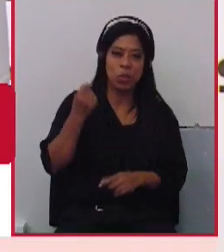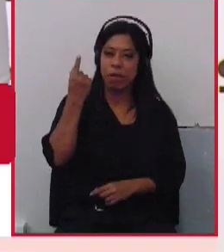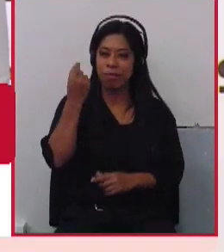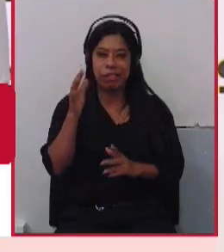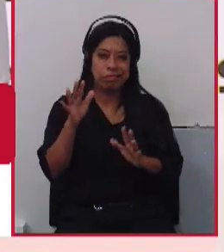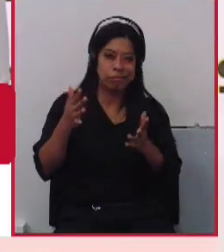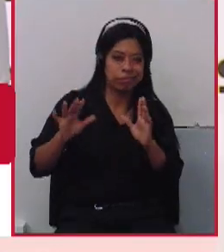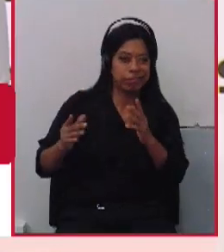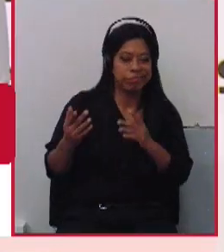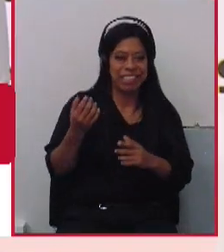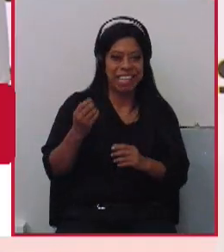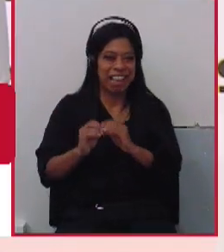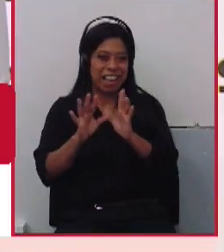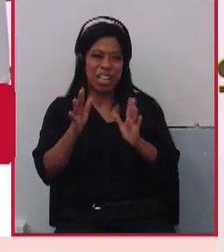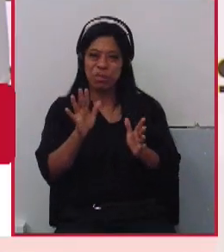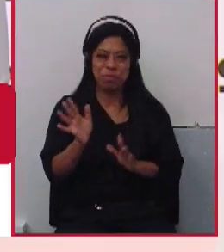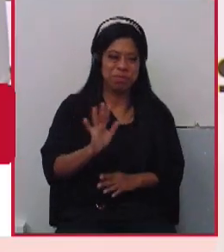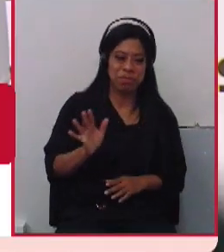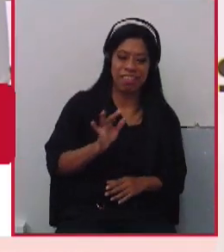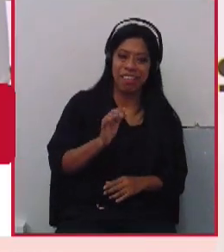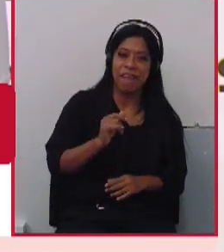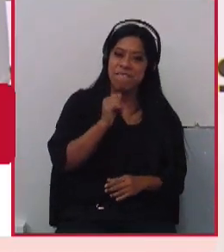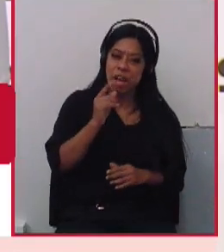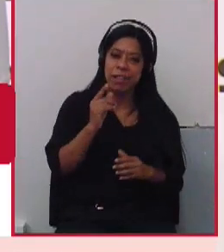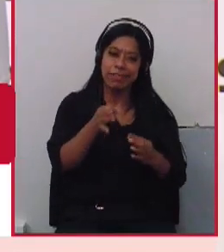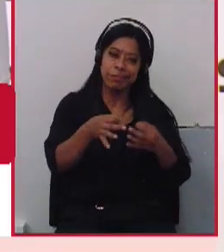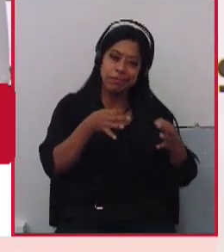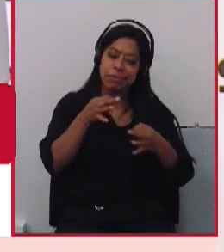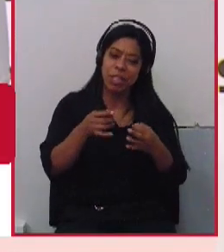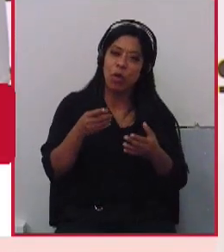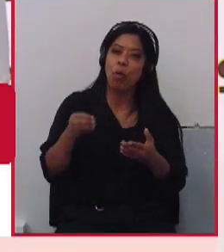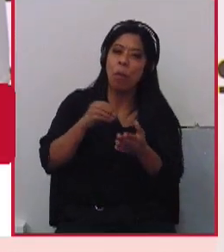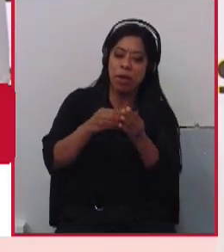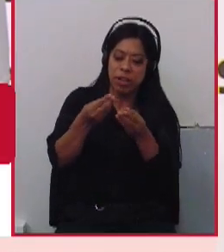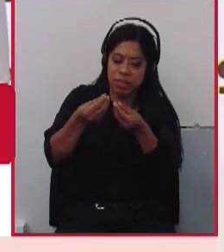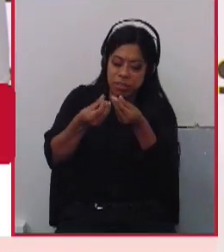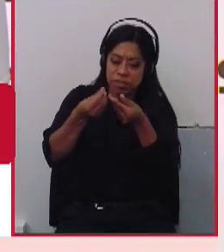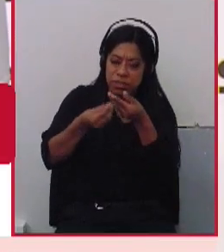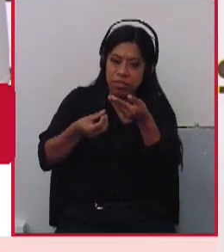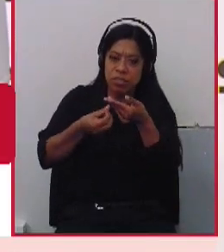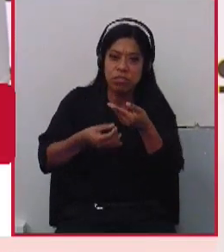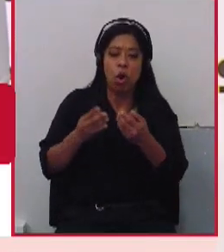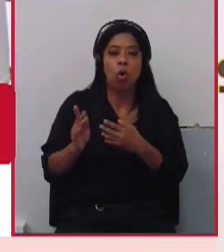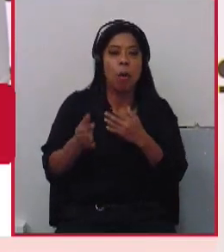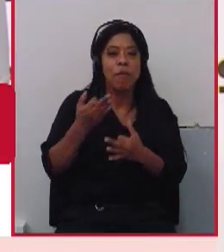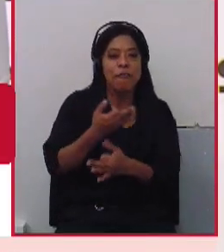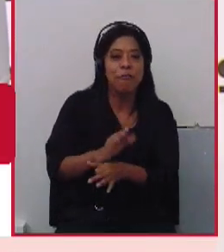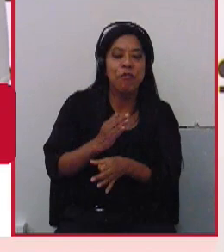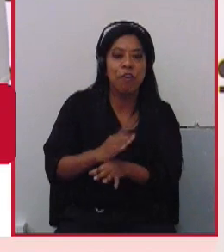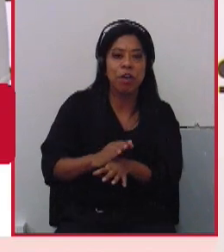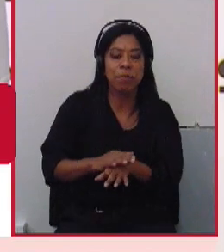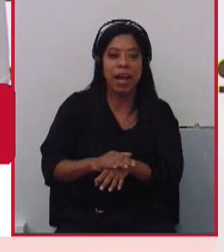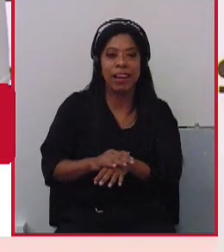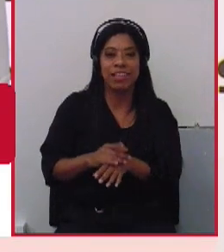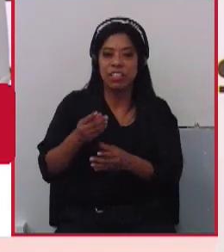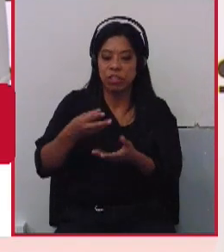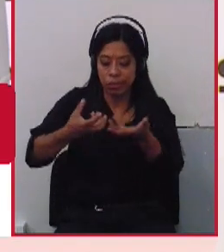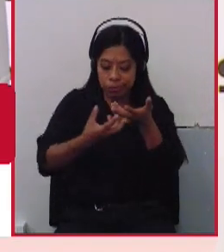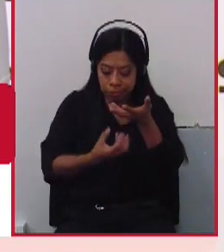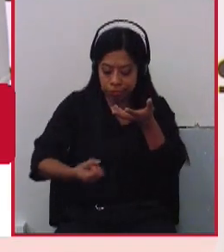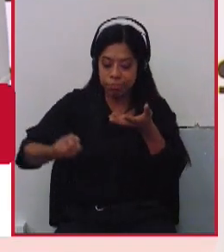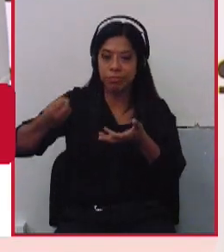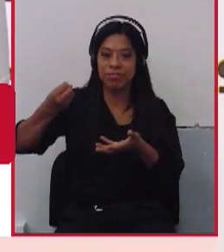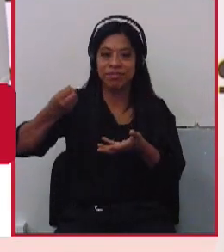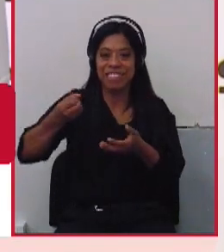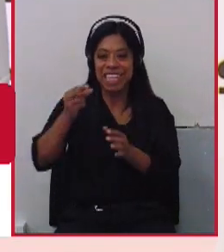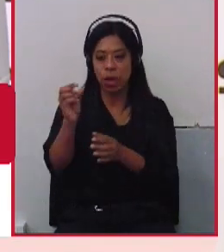muy claro sobre el tema del acondicionamiento de las partículas y la forma como ocurre la colección, digamos, de